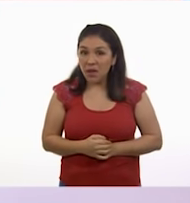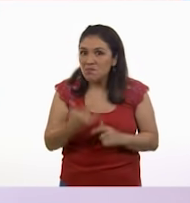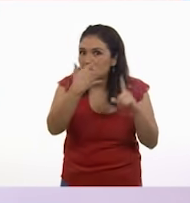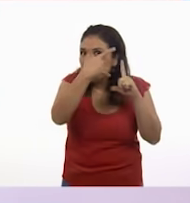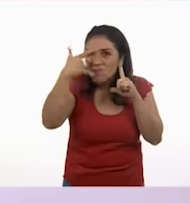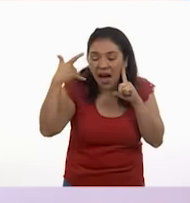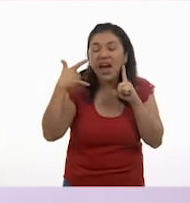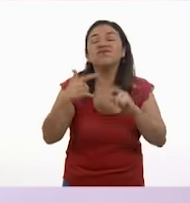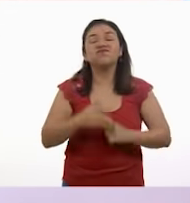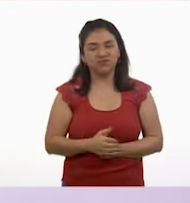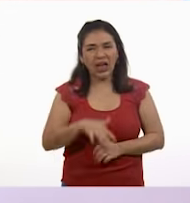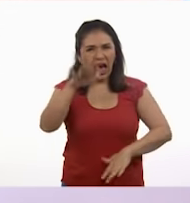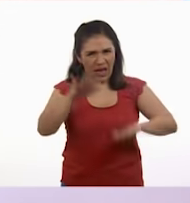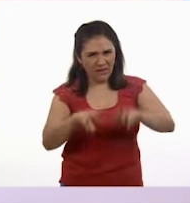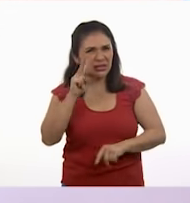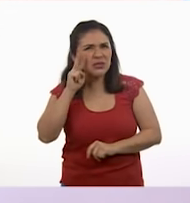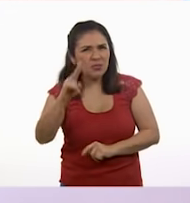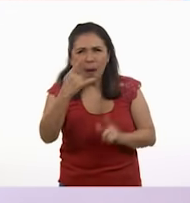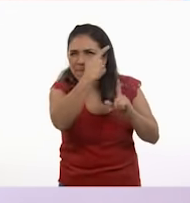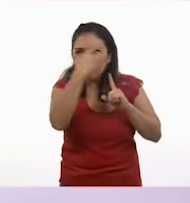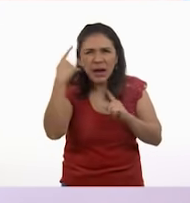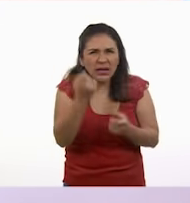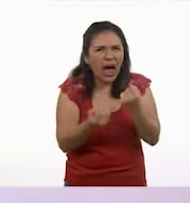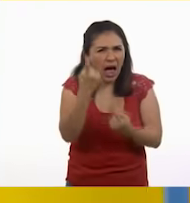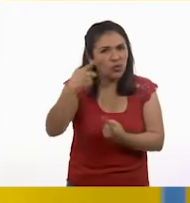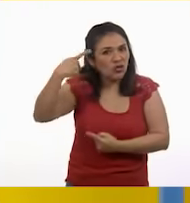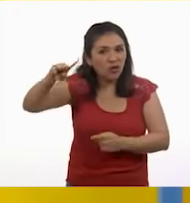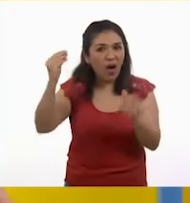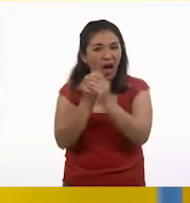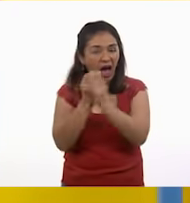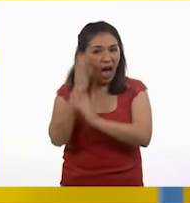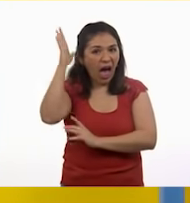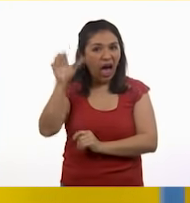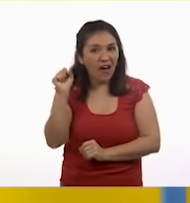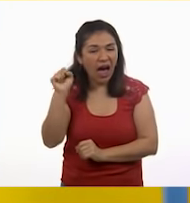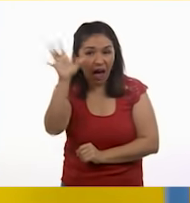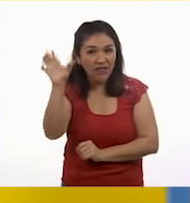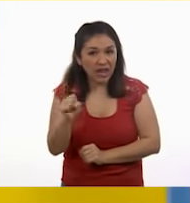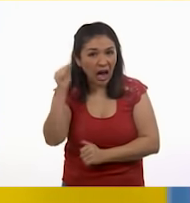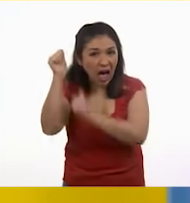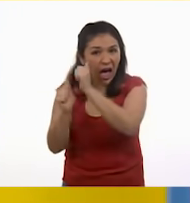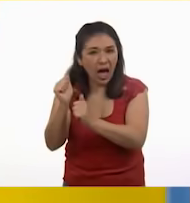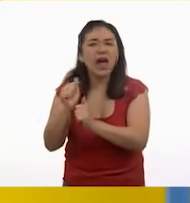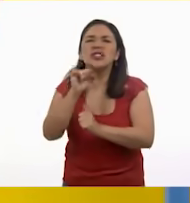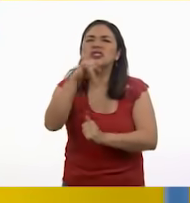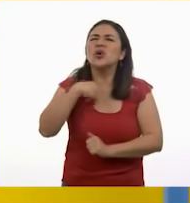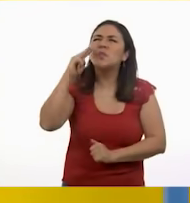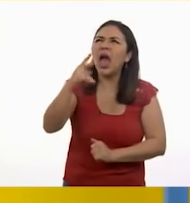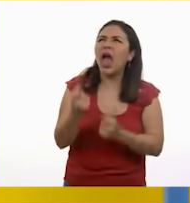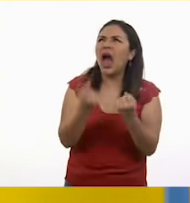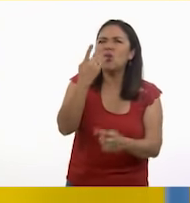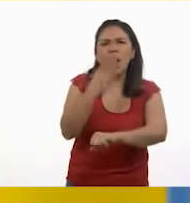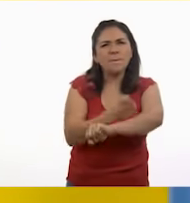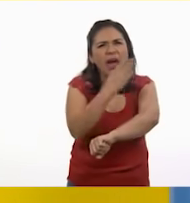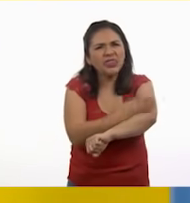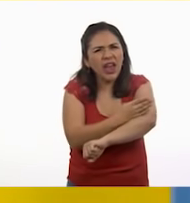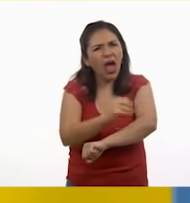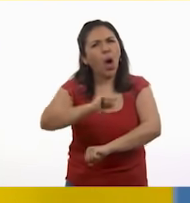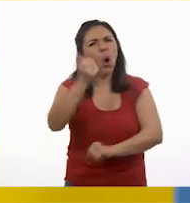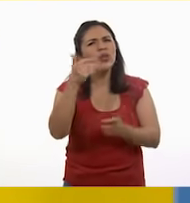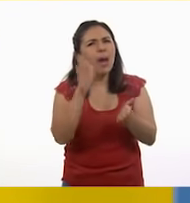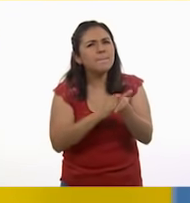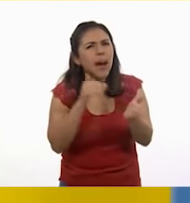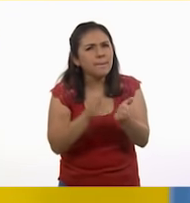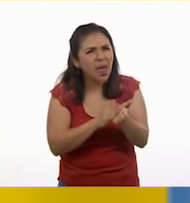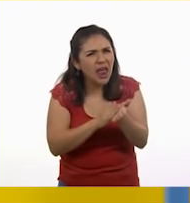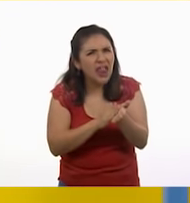máscaras has visto alguna máscara alguna vez pizza de áfrica ni he visto muchas máscaras algunas de madera otras de papel